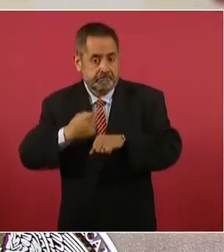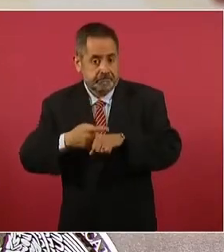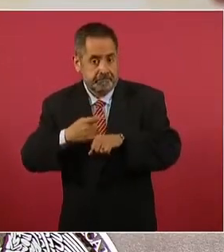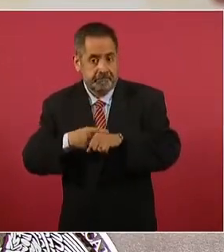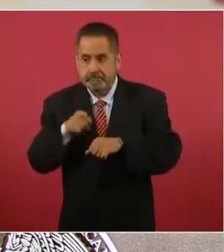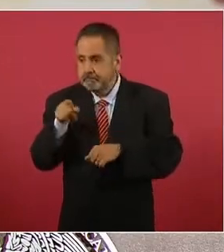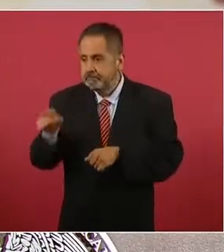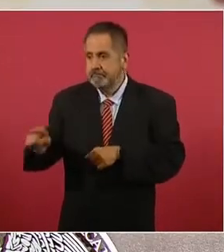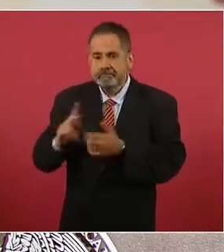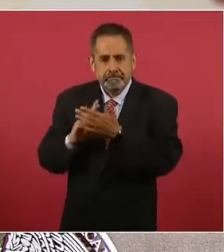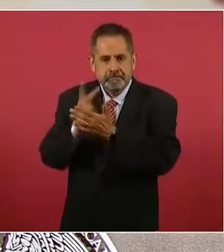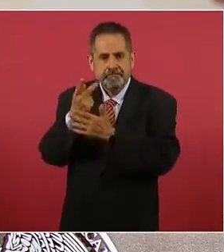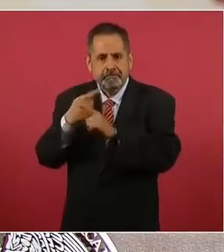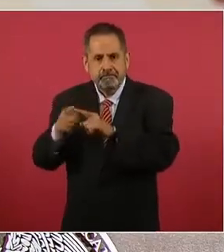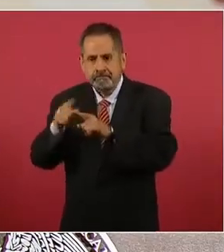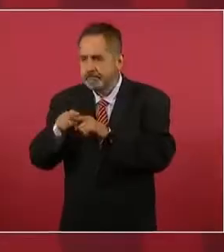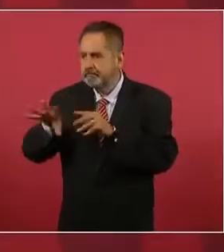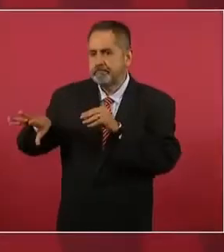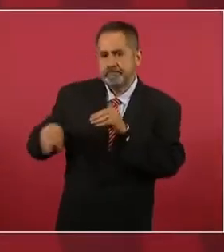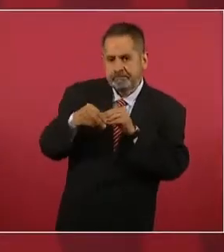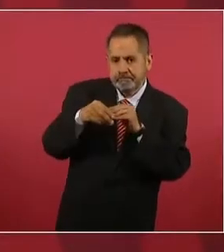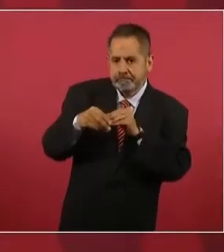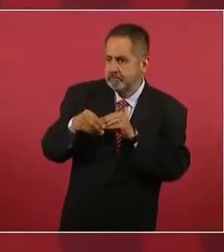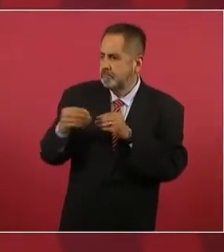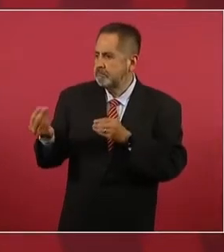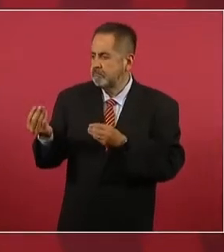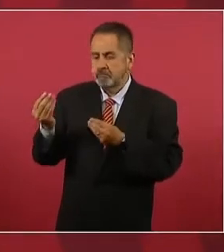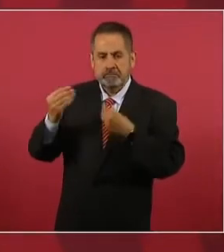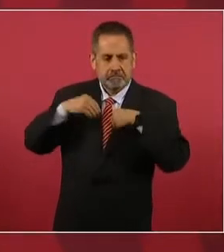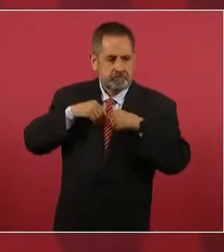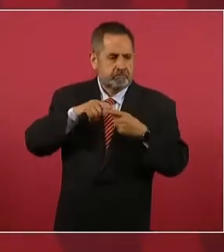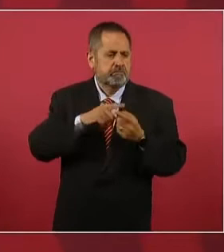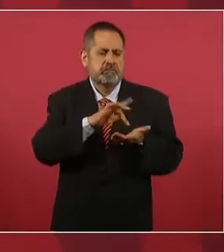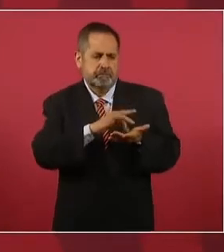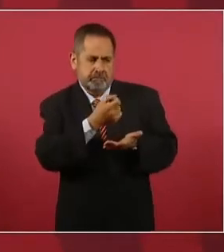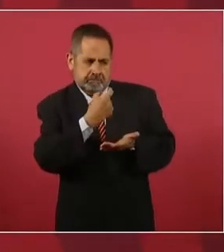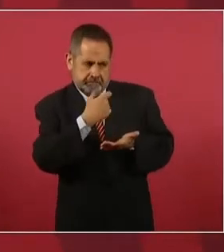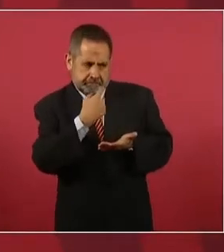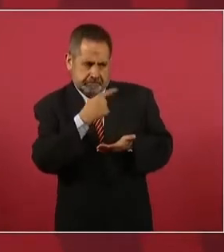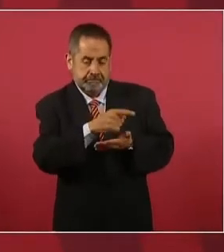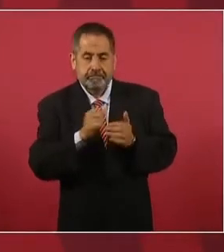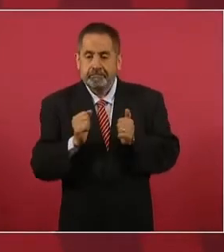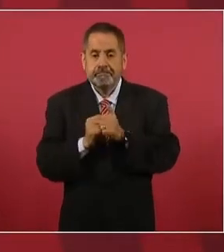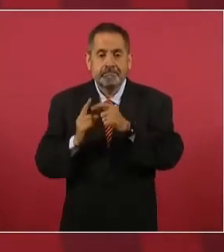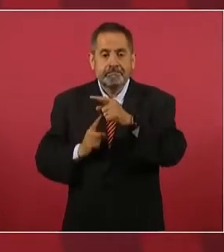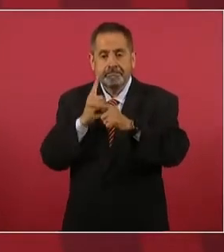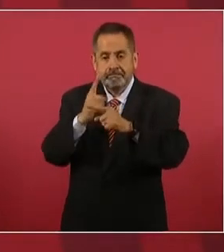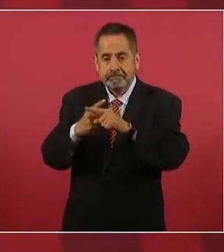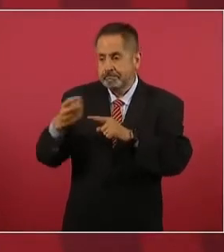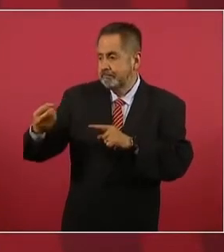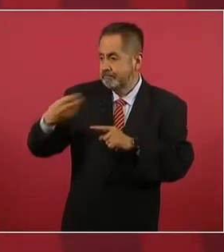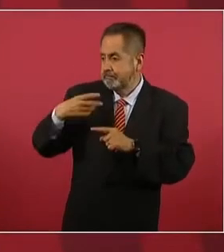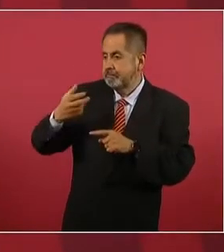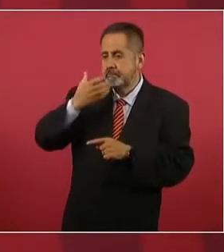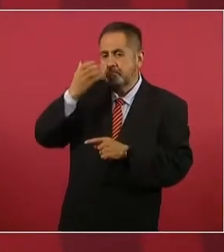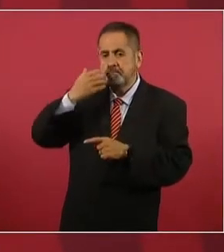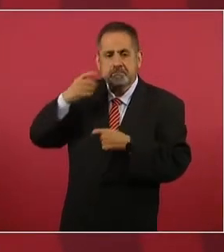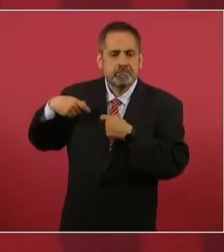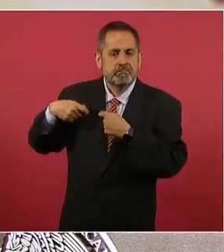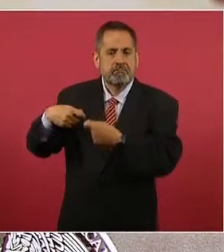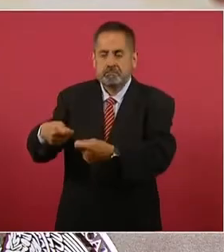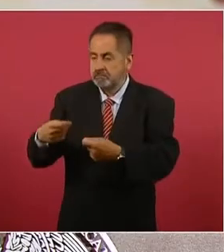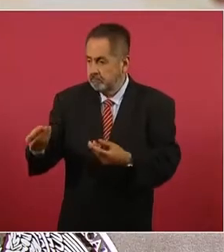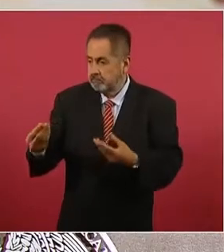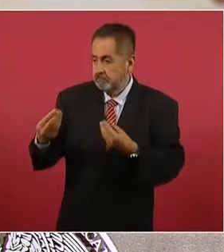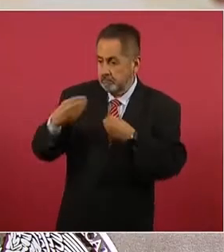éxito, complementario a veces a lo que en la alopatía, en la medicina tradicional, en la más usada, desde